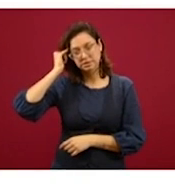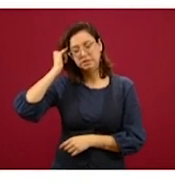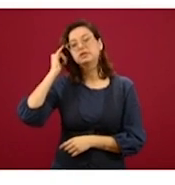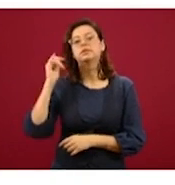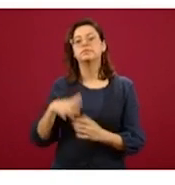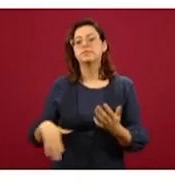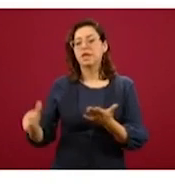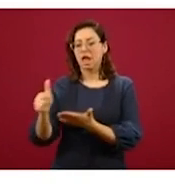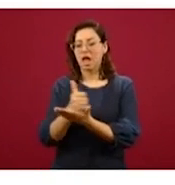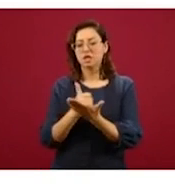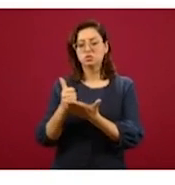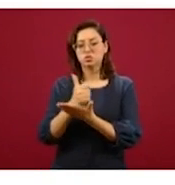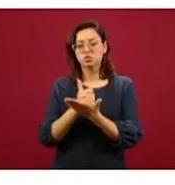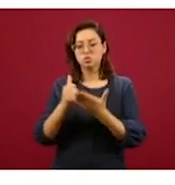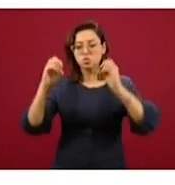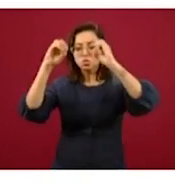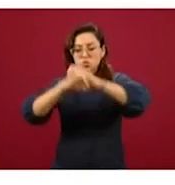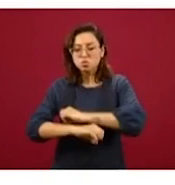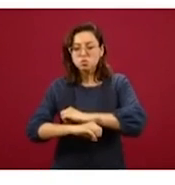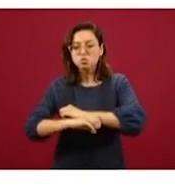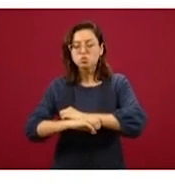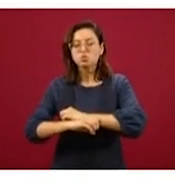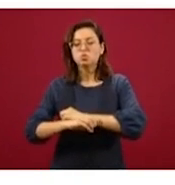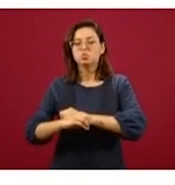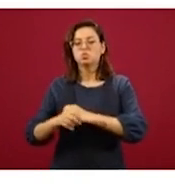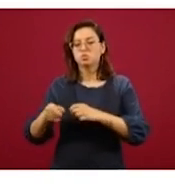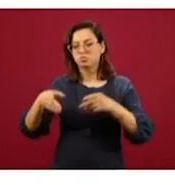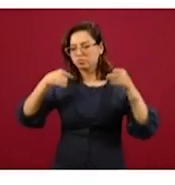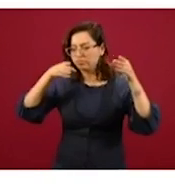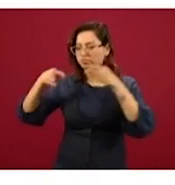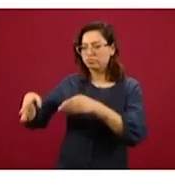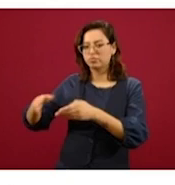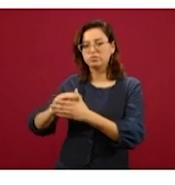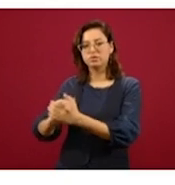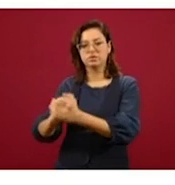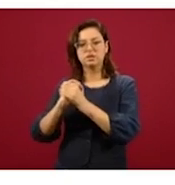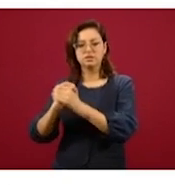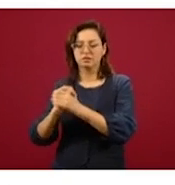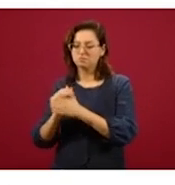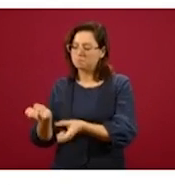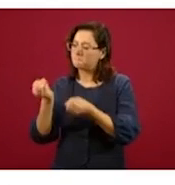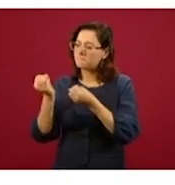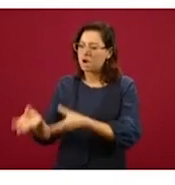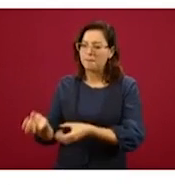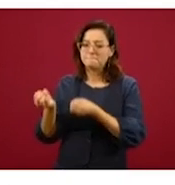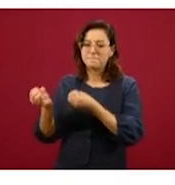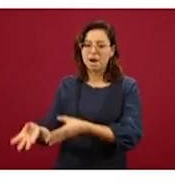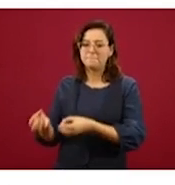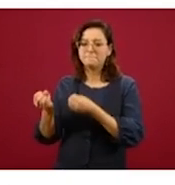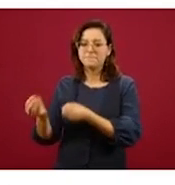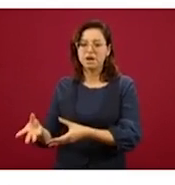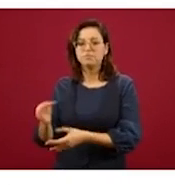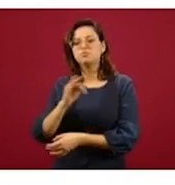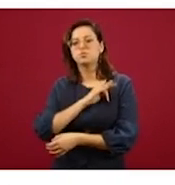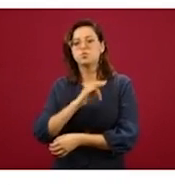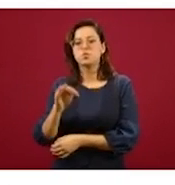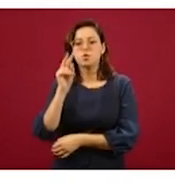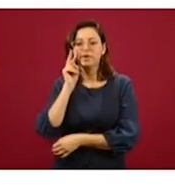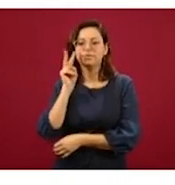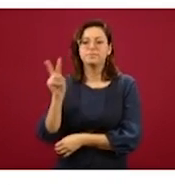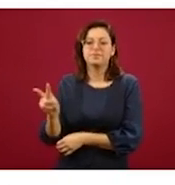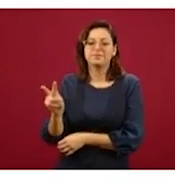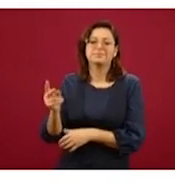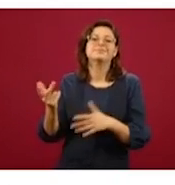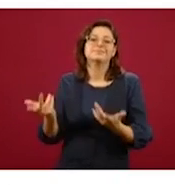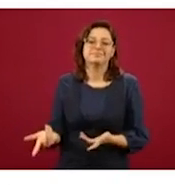azul más fuerte es donde colocamos la mayor parte de las tandas el año pasado, que también si lo vemos, pues obviamente el